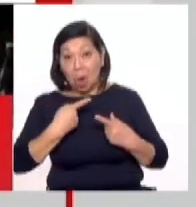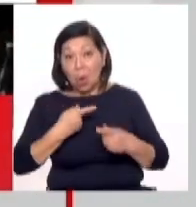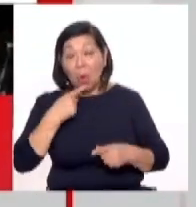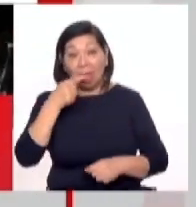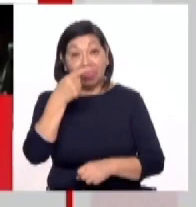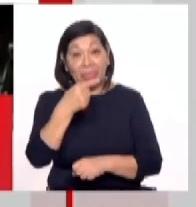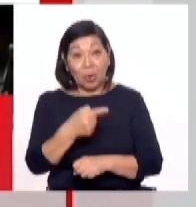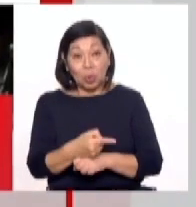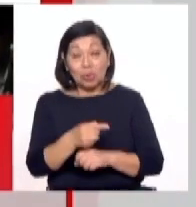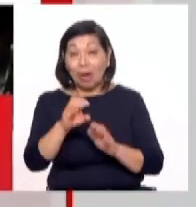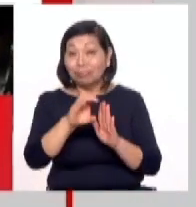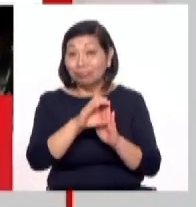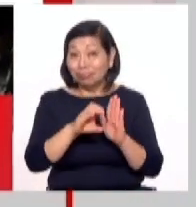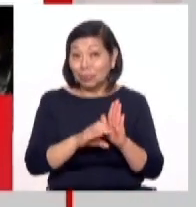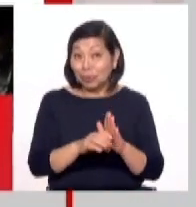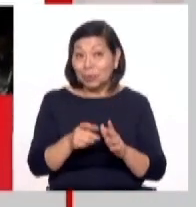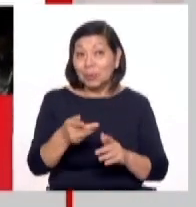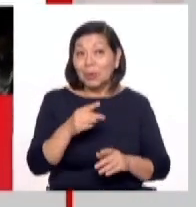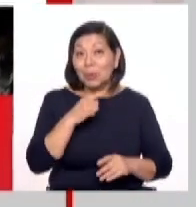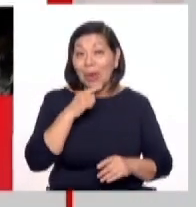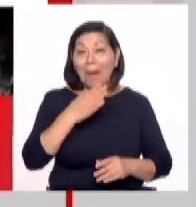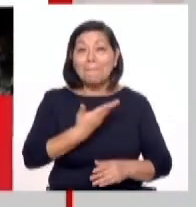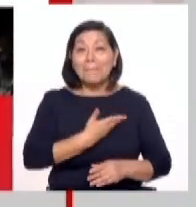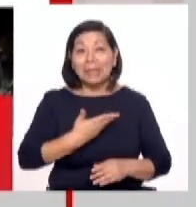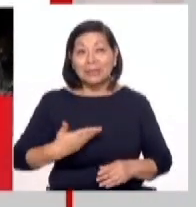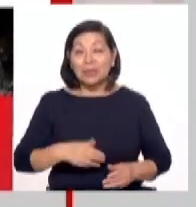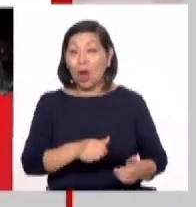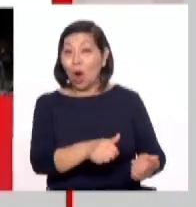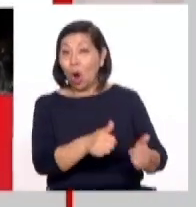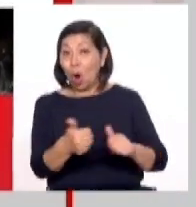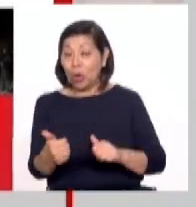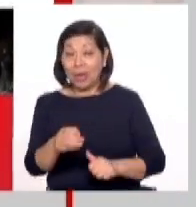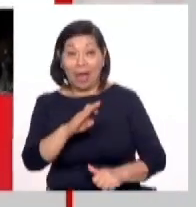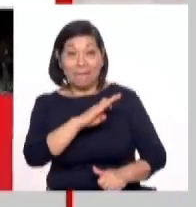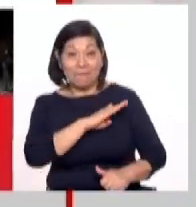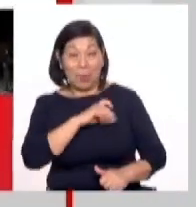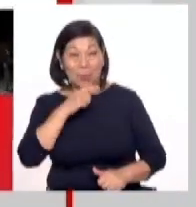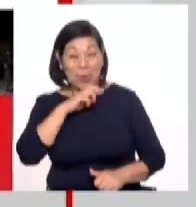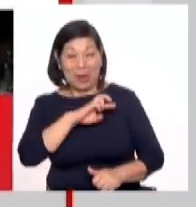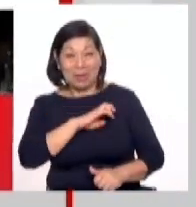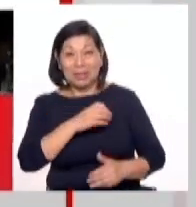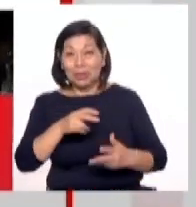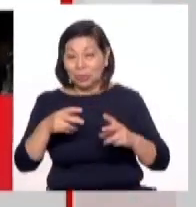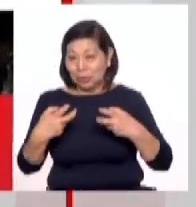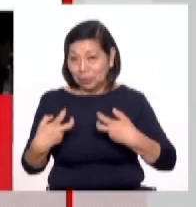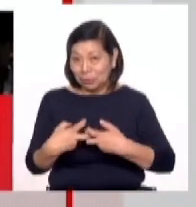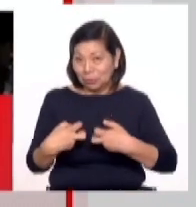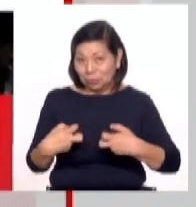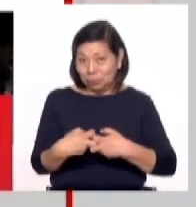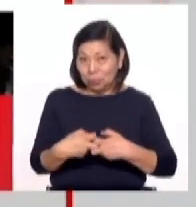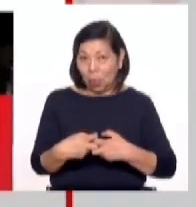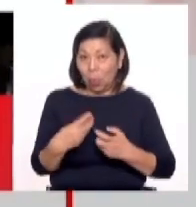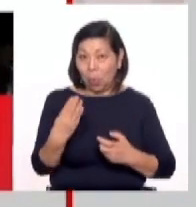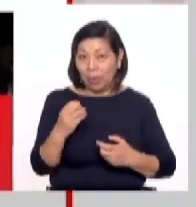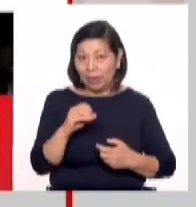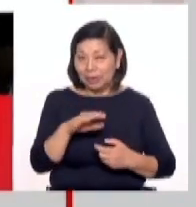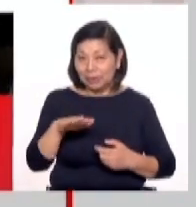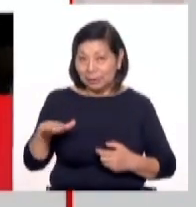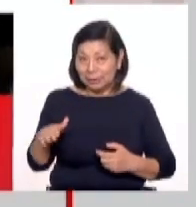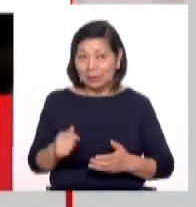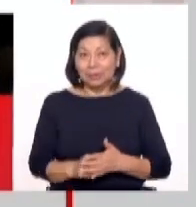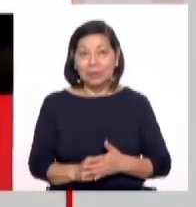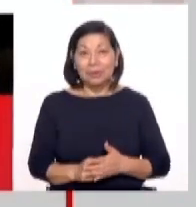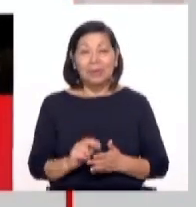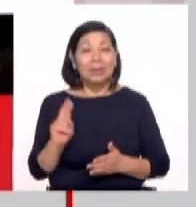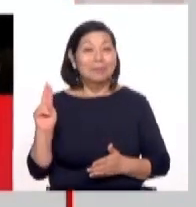denuncia constitucional contra boluarte y en la otra la fiscal los chats y los 40 niños la polémica